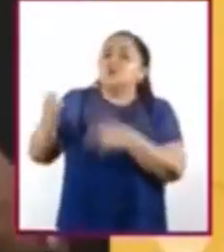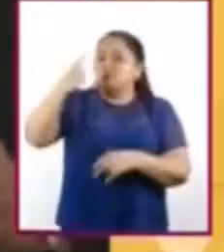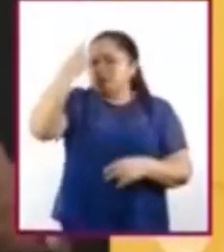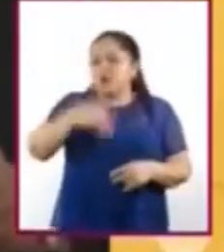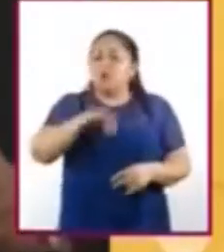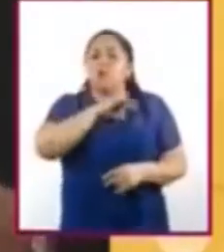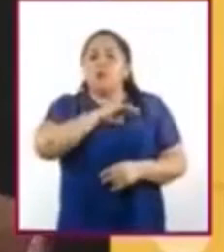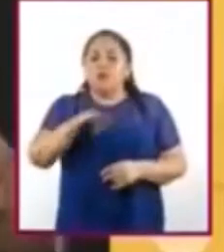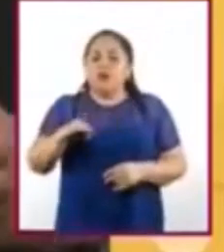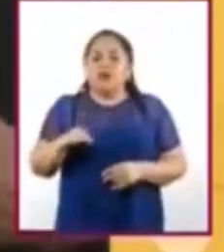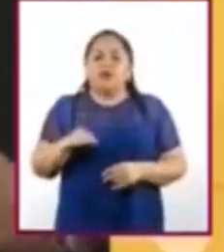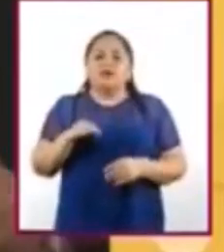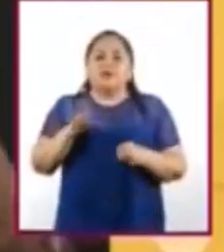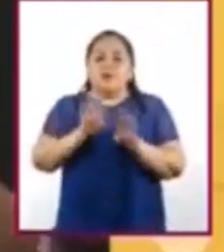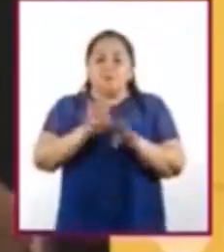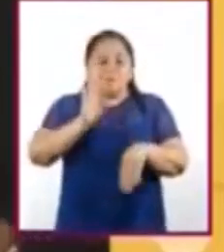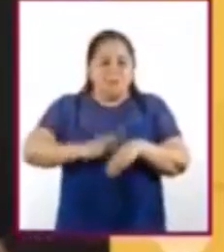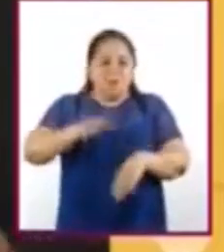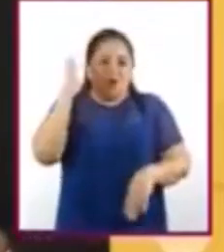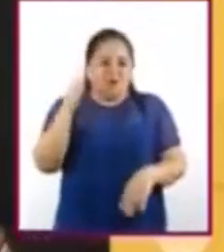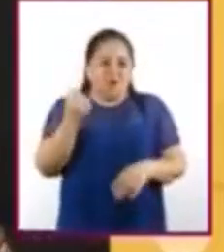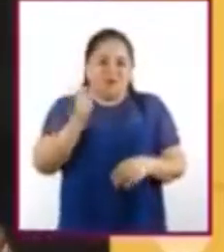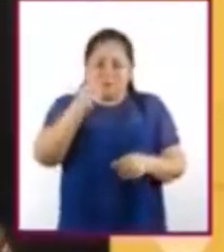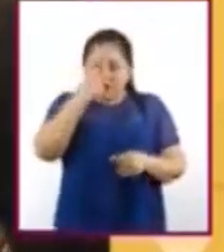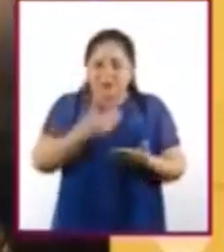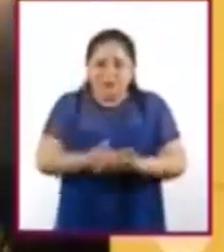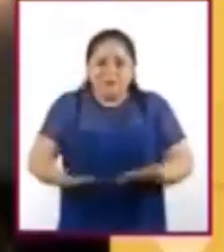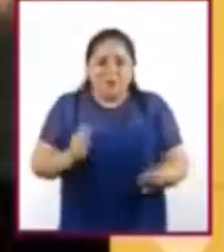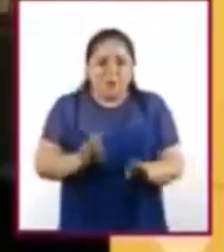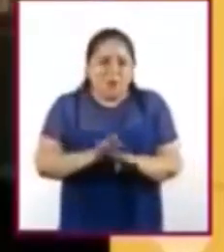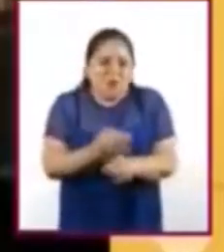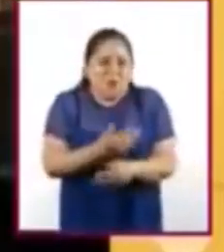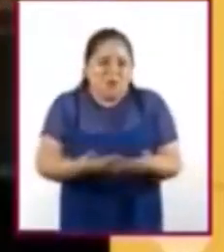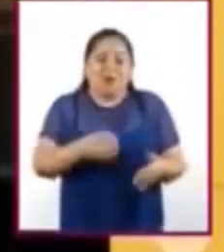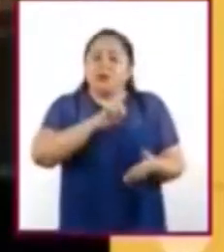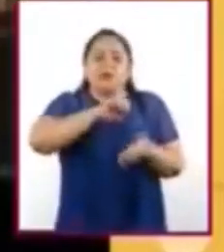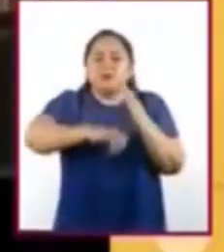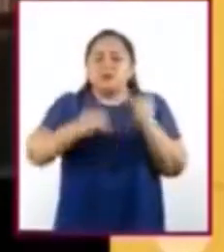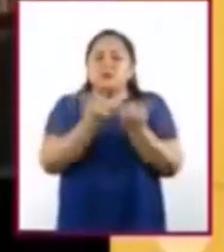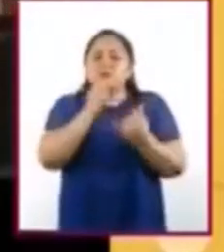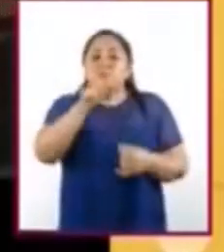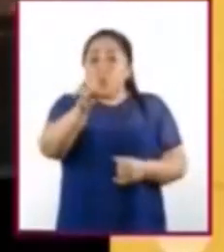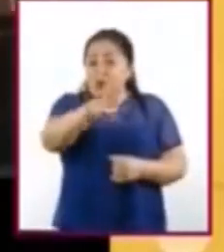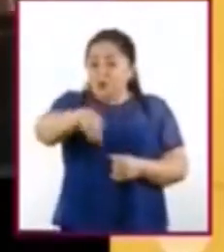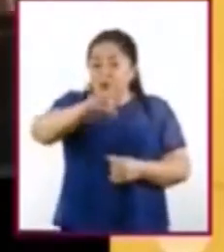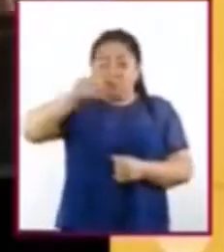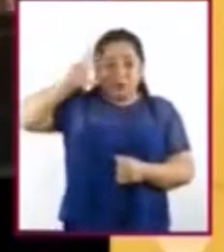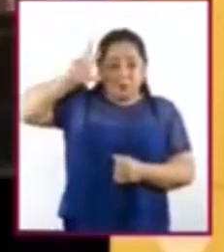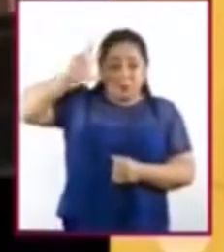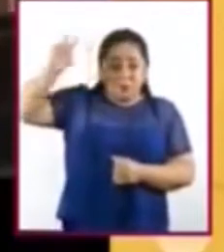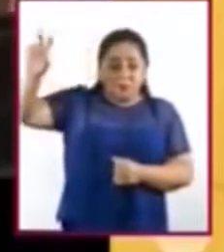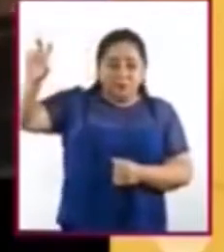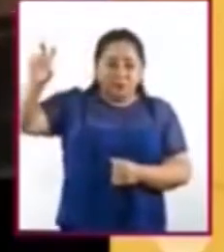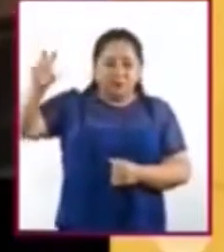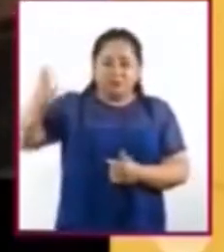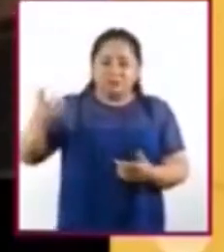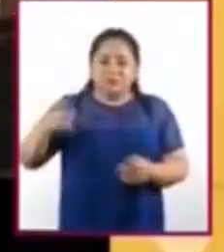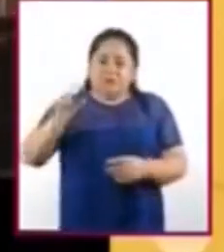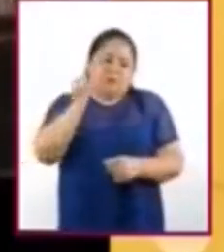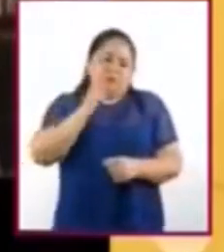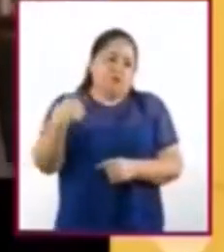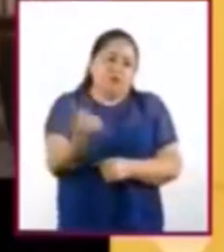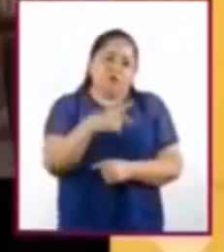poder desarrollarnos con mayor potencial en el presente. Incluso cuando sueñan, incluso cuando todos